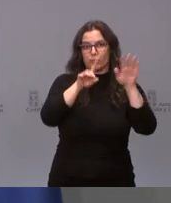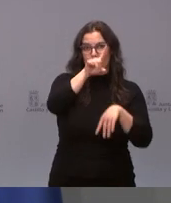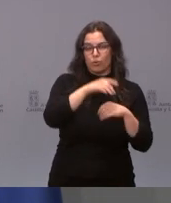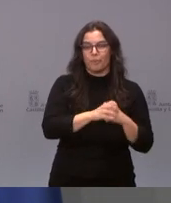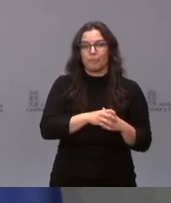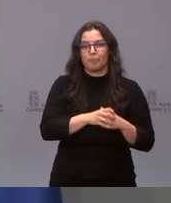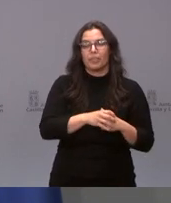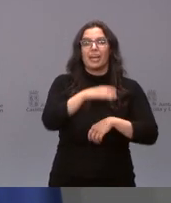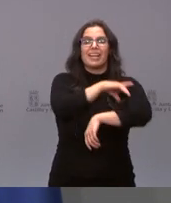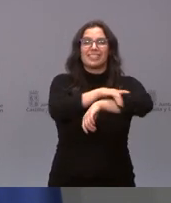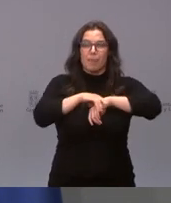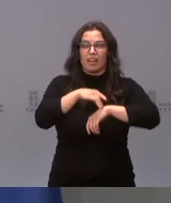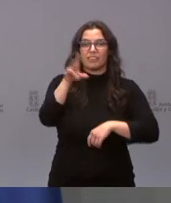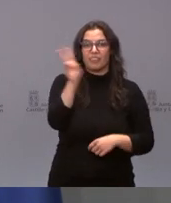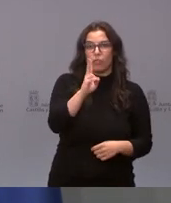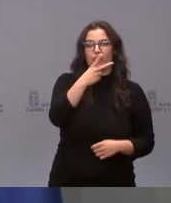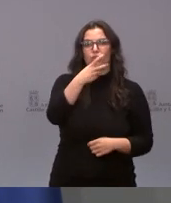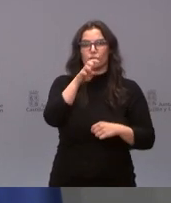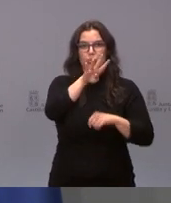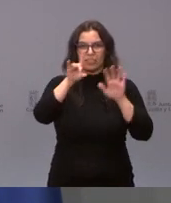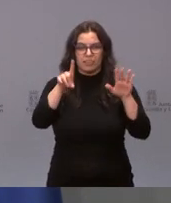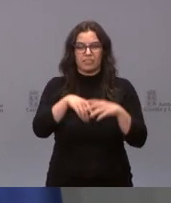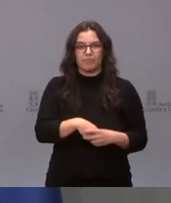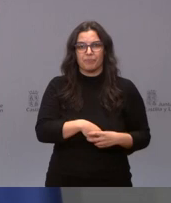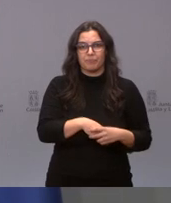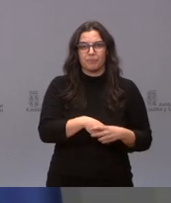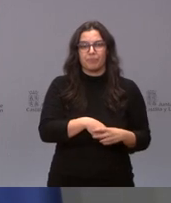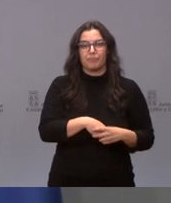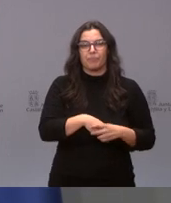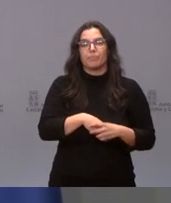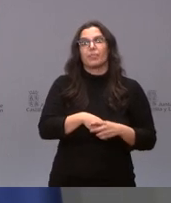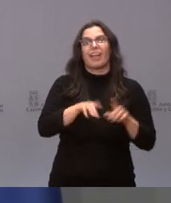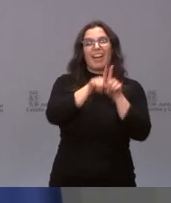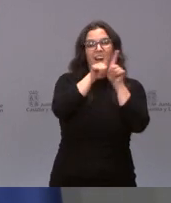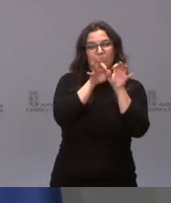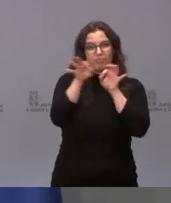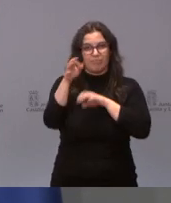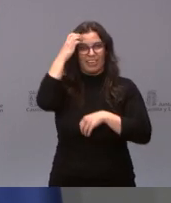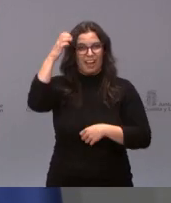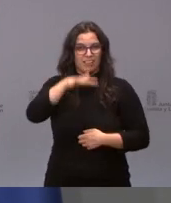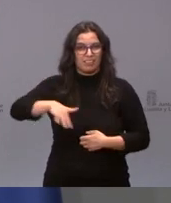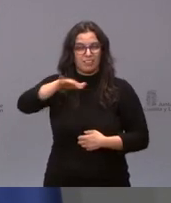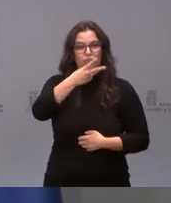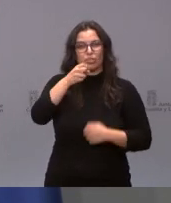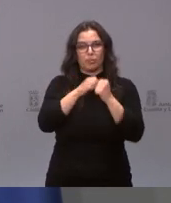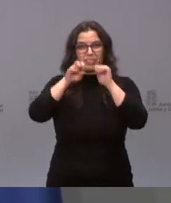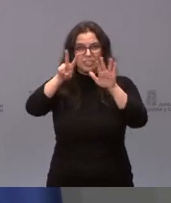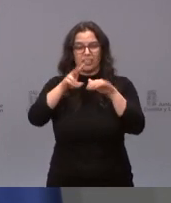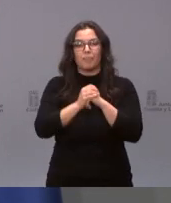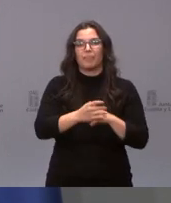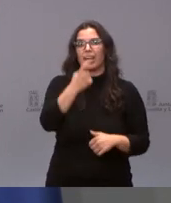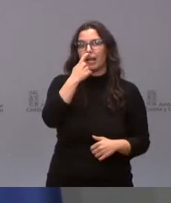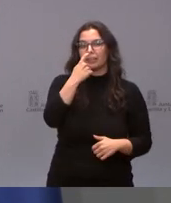simancas en valladolid 246 real sitio de san ildefonso 227 y cantalejo